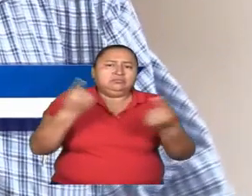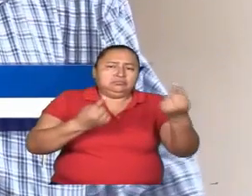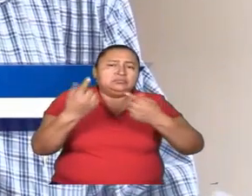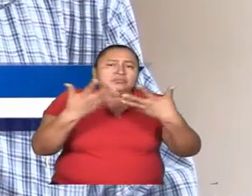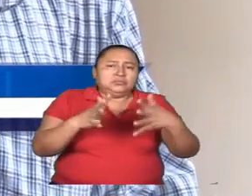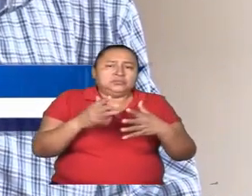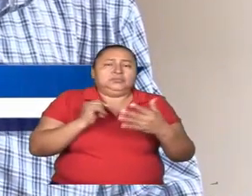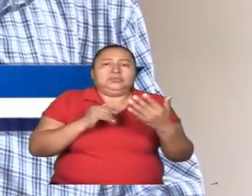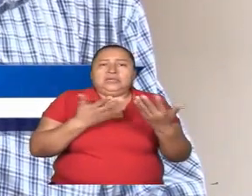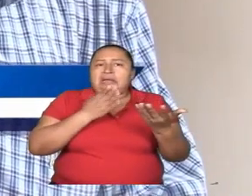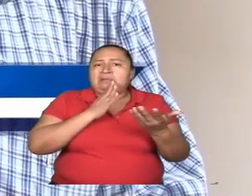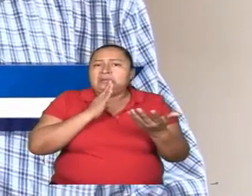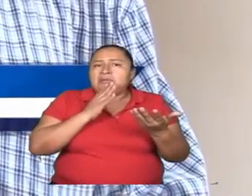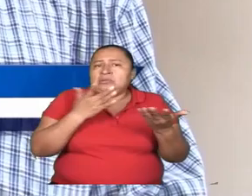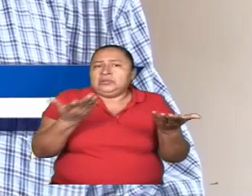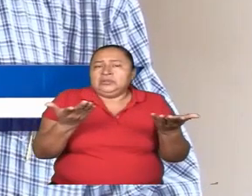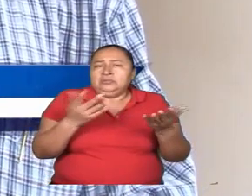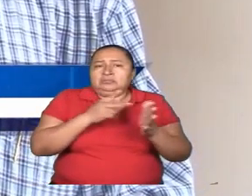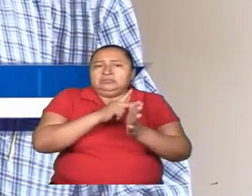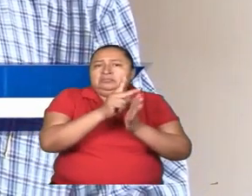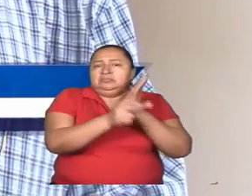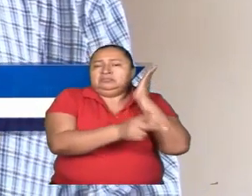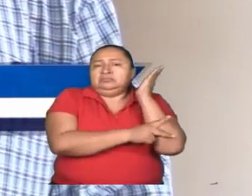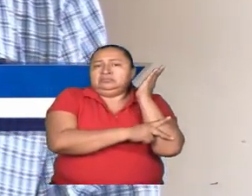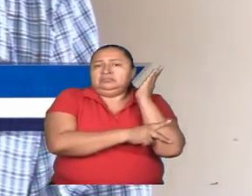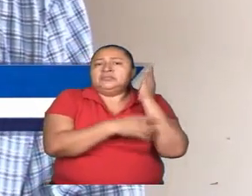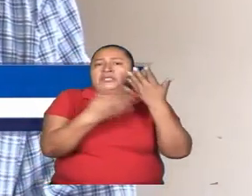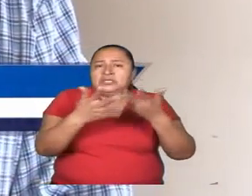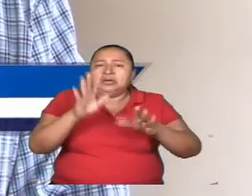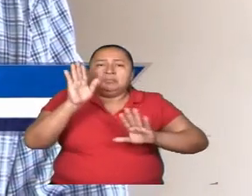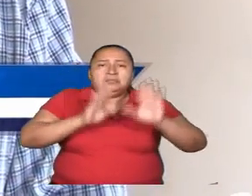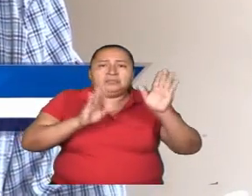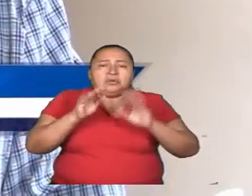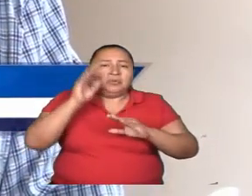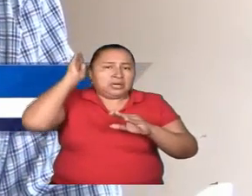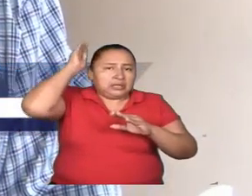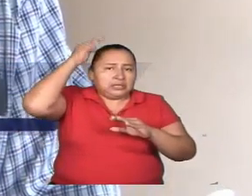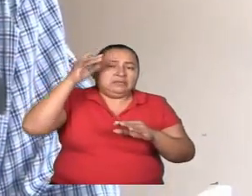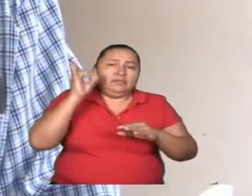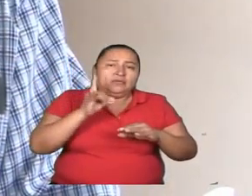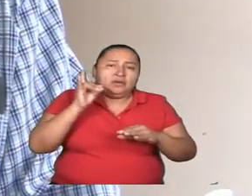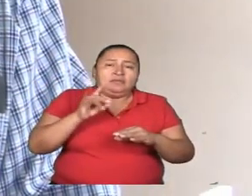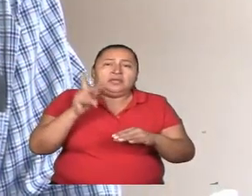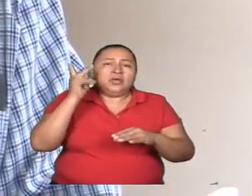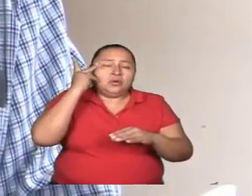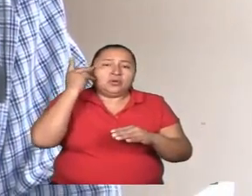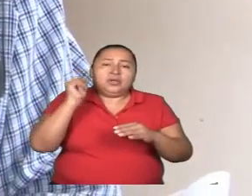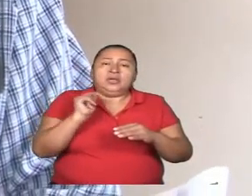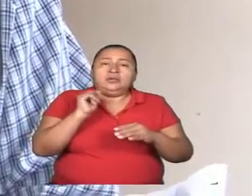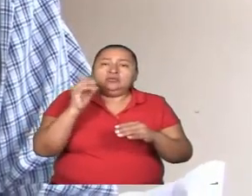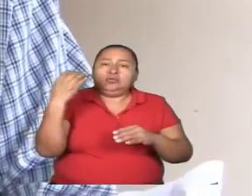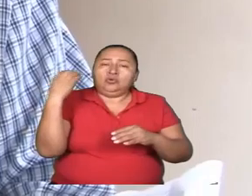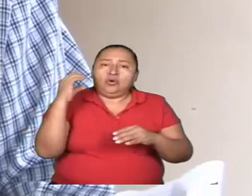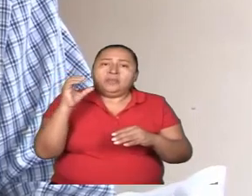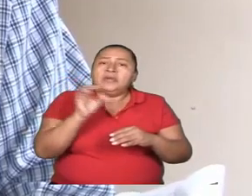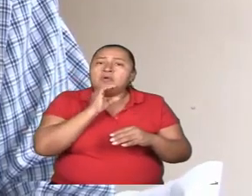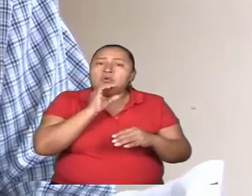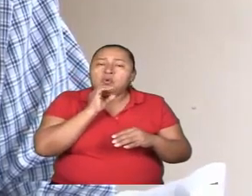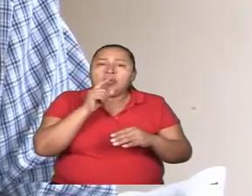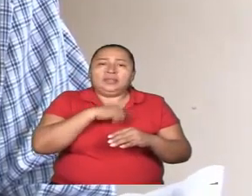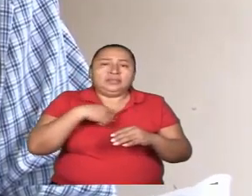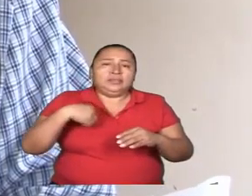está hablando de países que participan como Argentina, Bolivia, Corea, Colombia, Cuba, Taiwán, Ecuador,